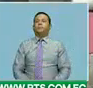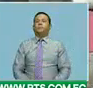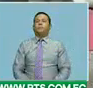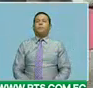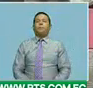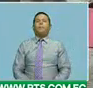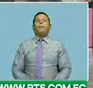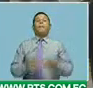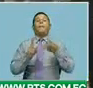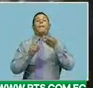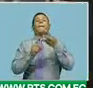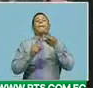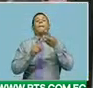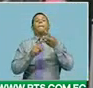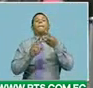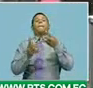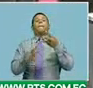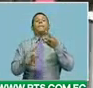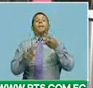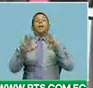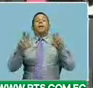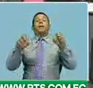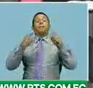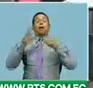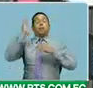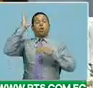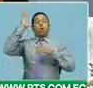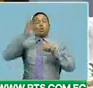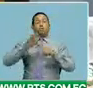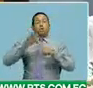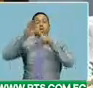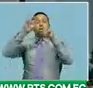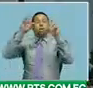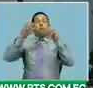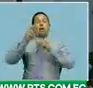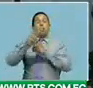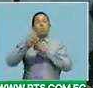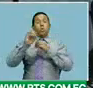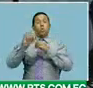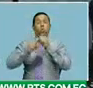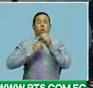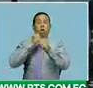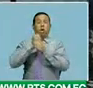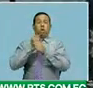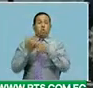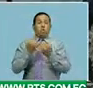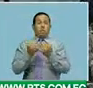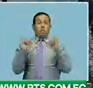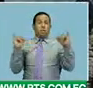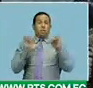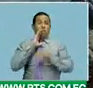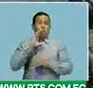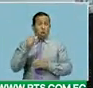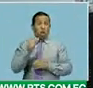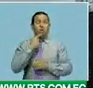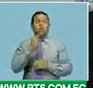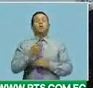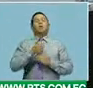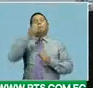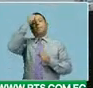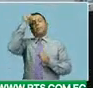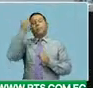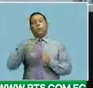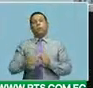La sesión solemne en homenaje al bicentenario de la Atenas del Ecuador fue otro de los eventos importantes de esta recordación.